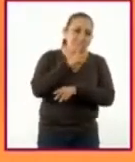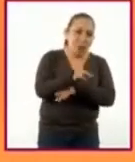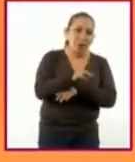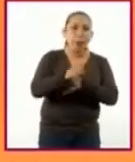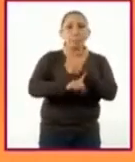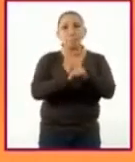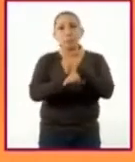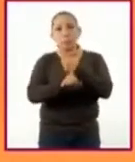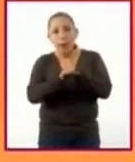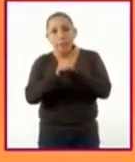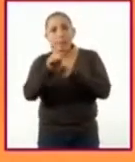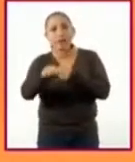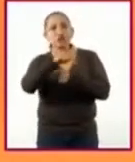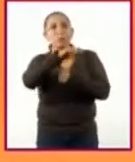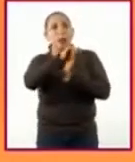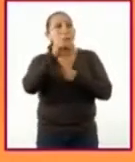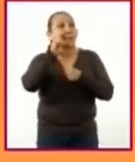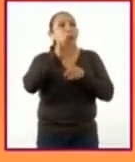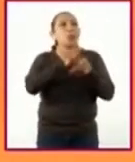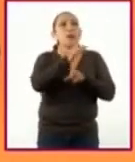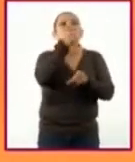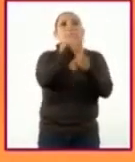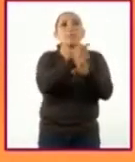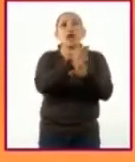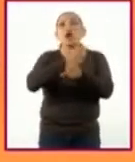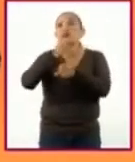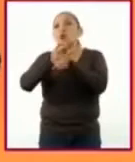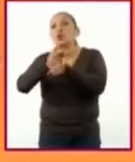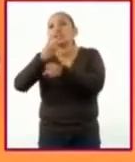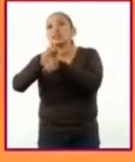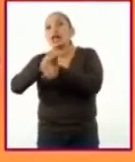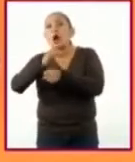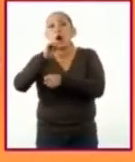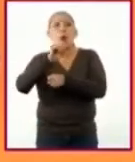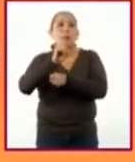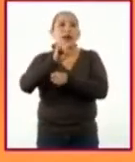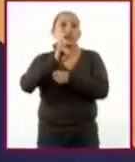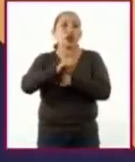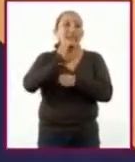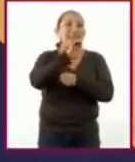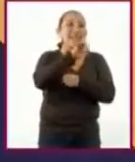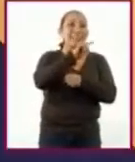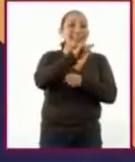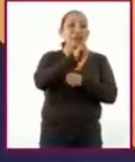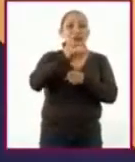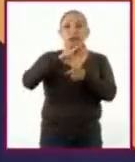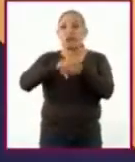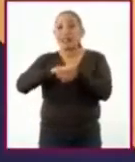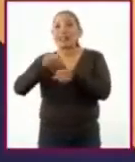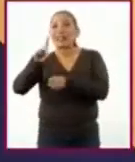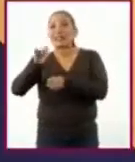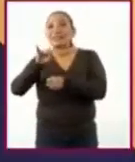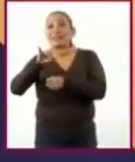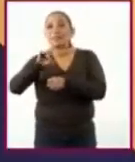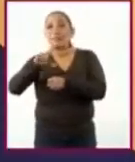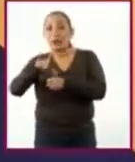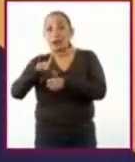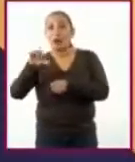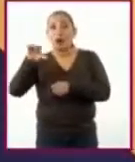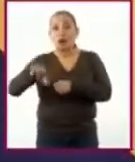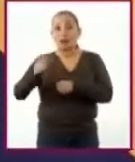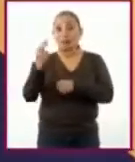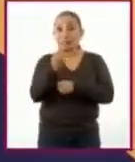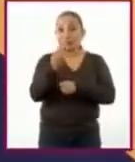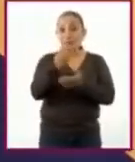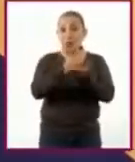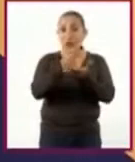numéricas empleando la jerarquía de operaciones con números naturales, enteros y decimales. Para esta sesión necesitarán